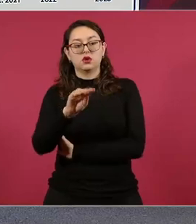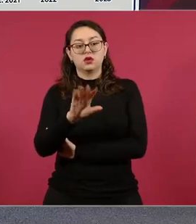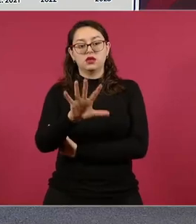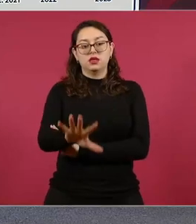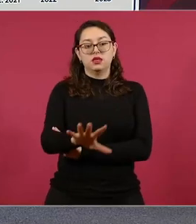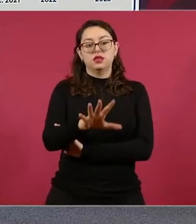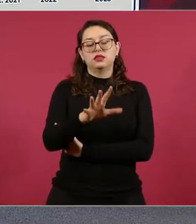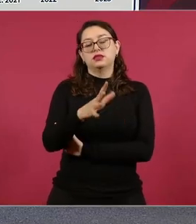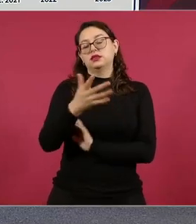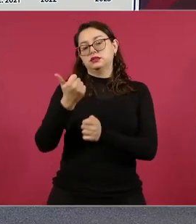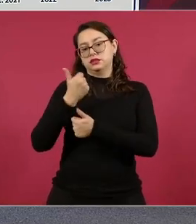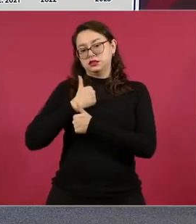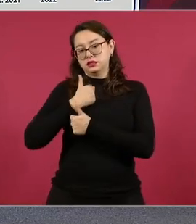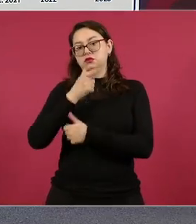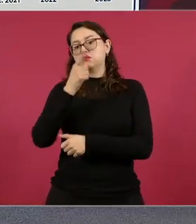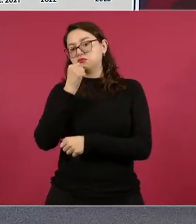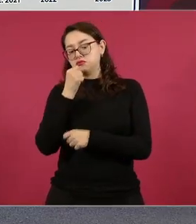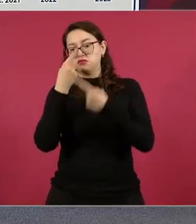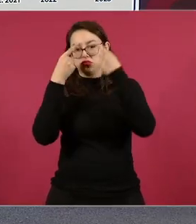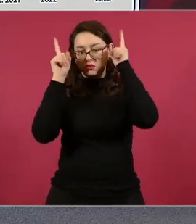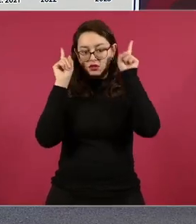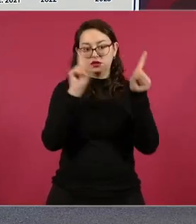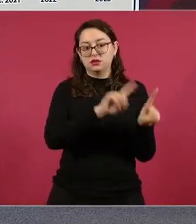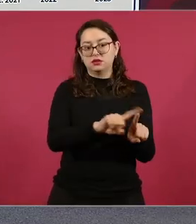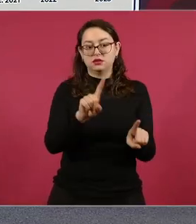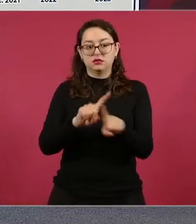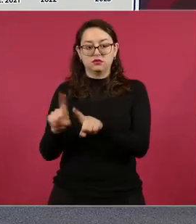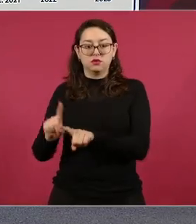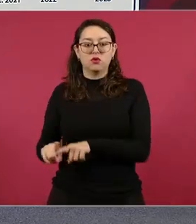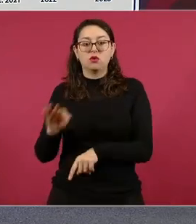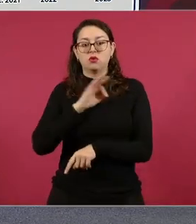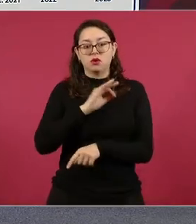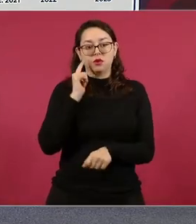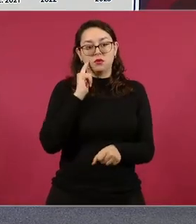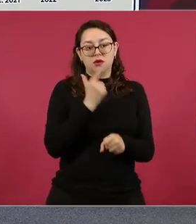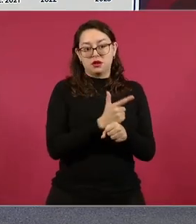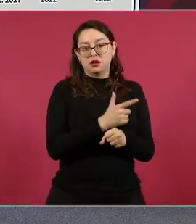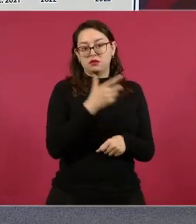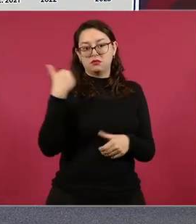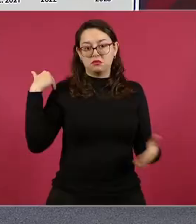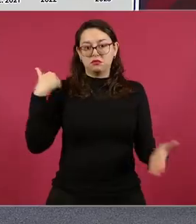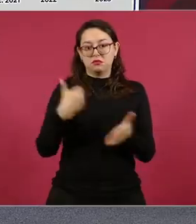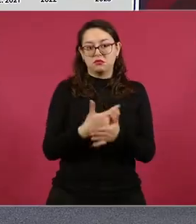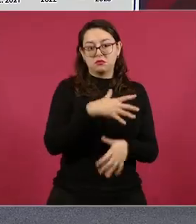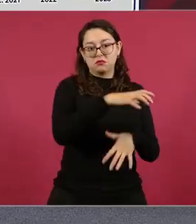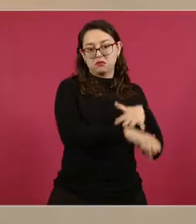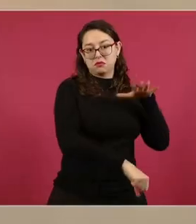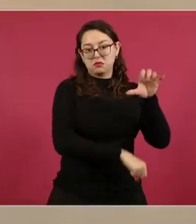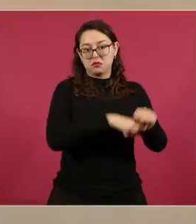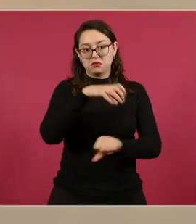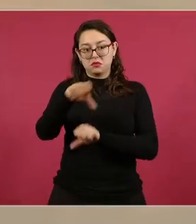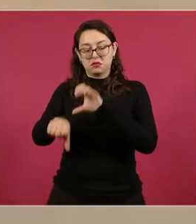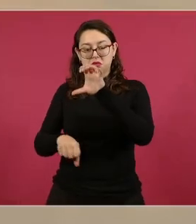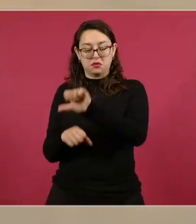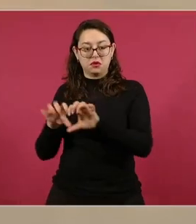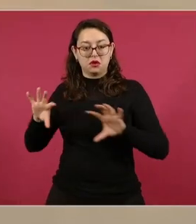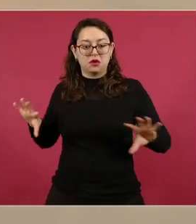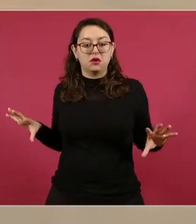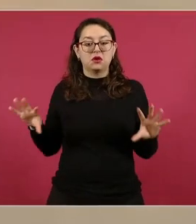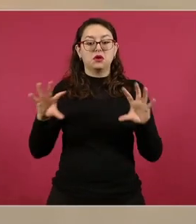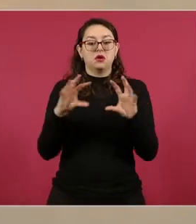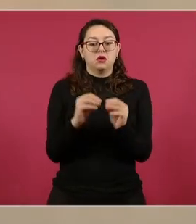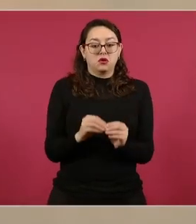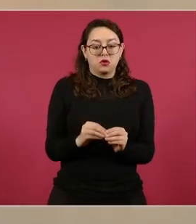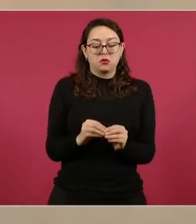7.695. Los resultados aquí los podemos ver, armas de fuego 6, cargadores 127, cartuchos